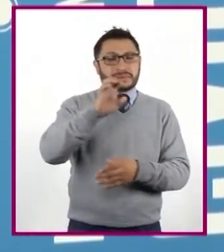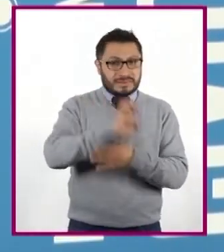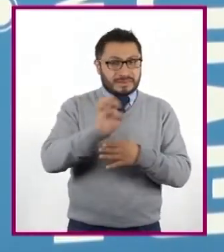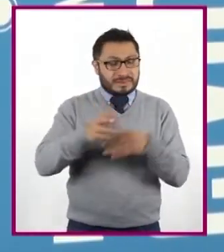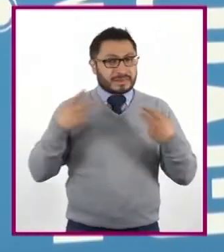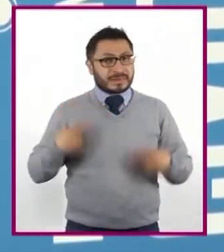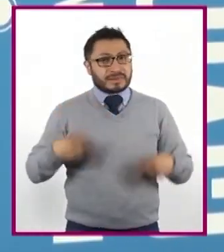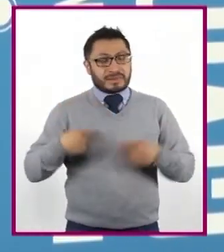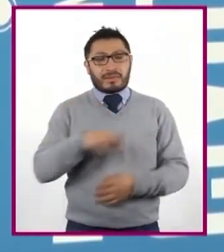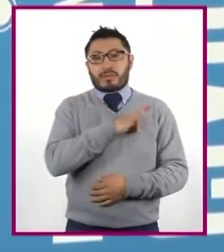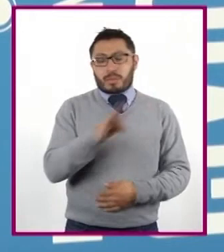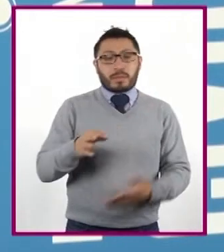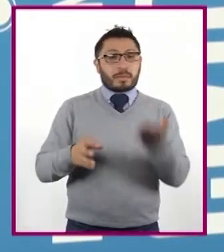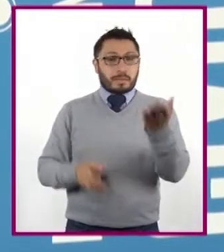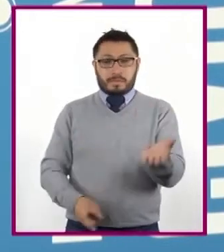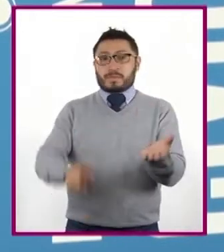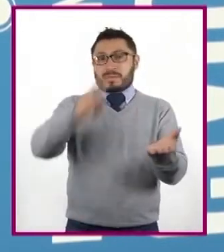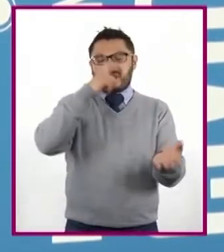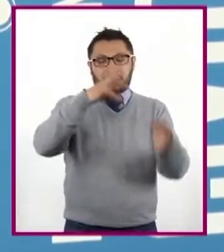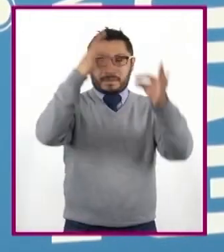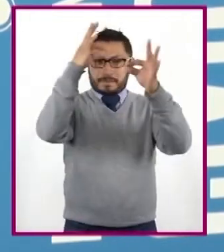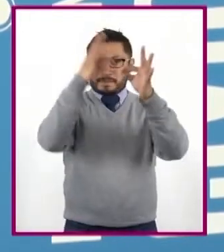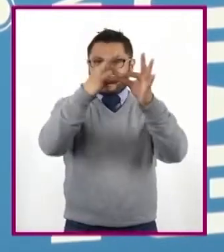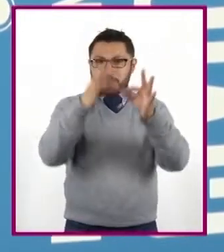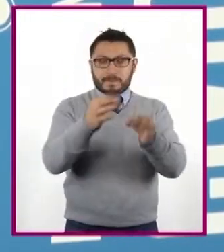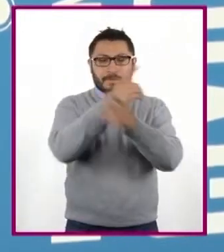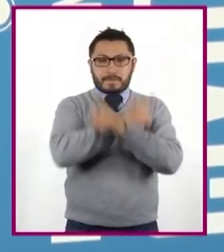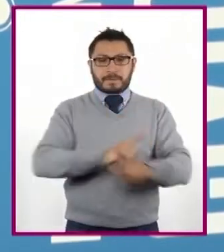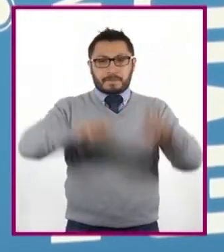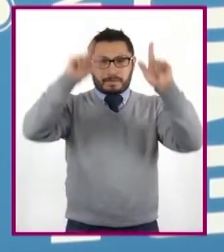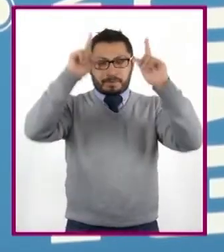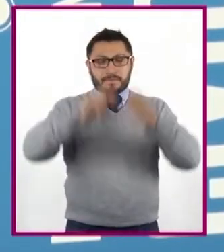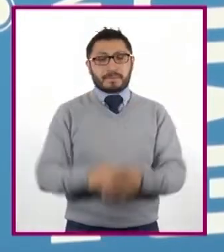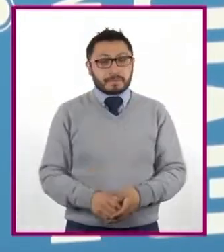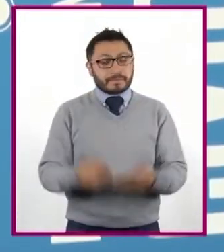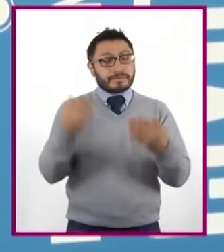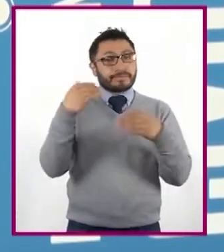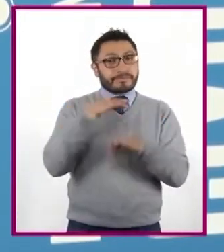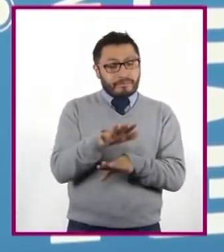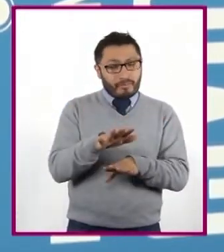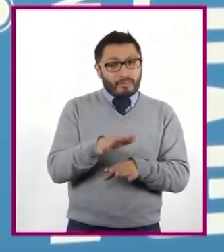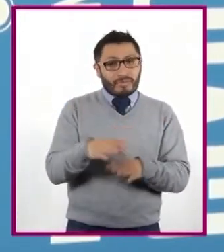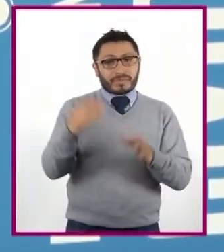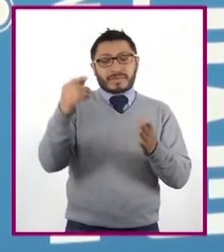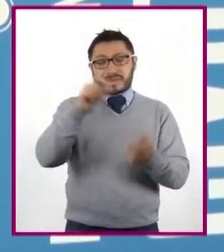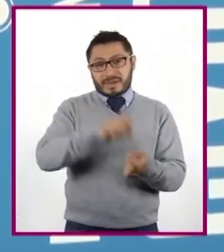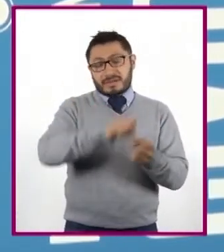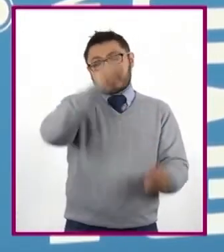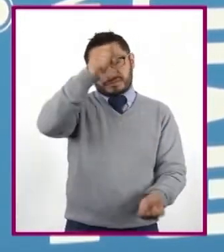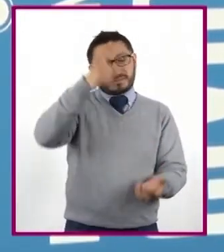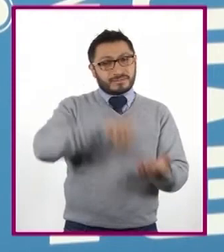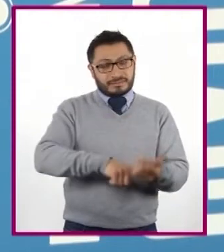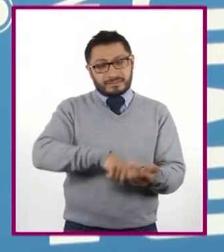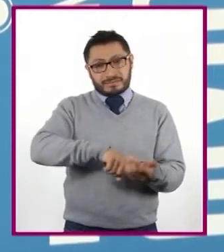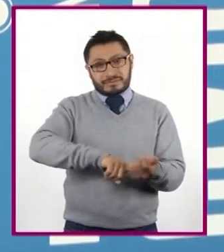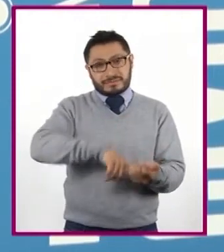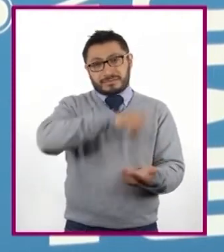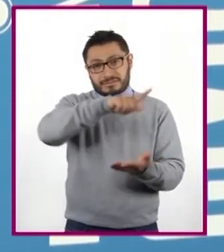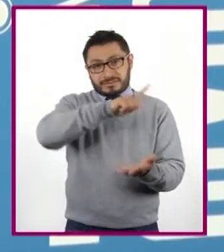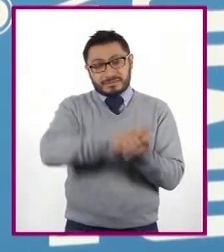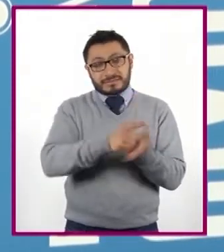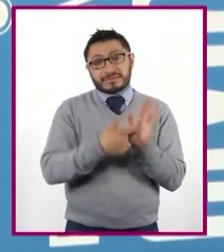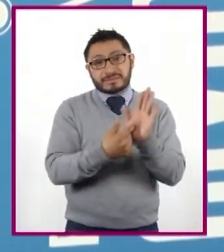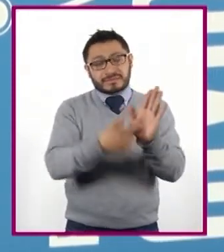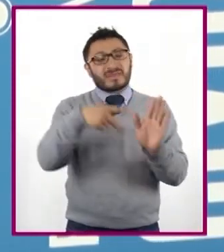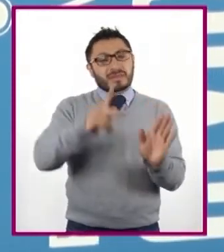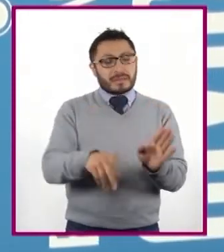ciudadanos pueden exigir el cumplimiento de sus libertades, basándose en el marco legal. Pero, ¿te